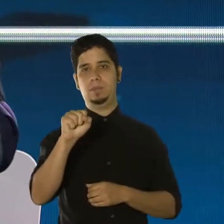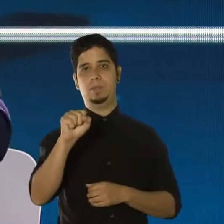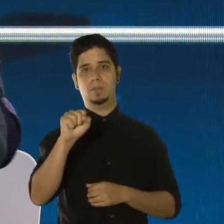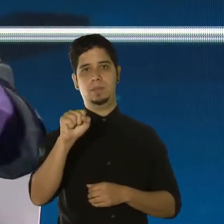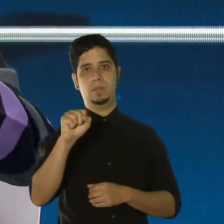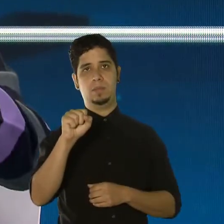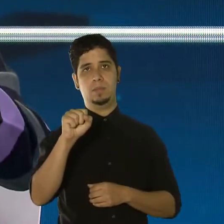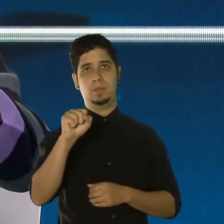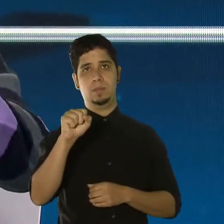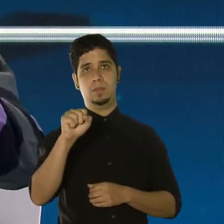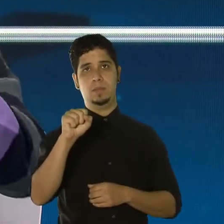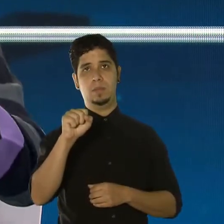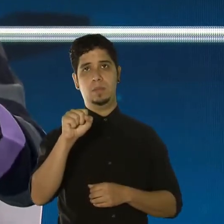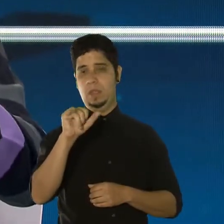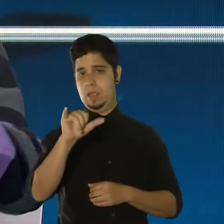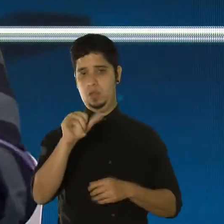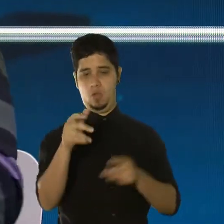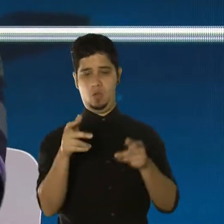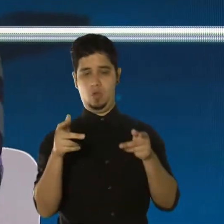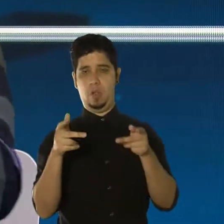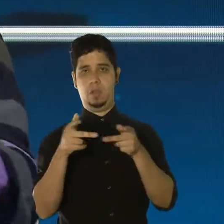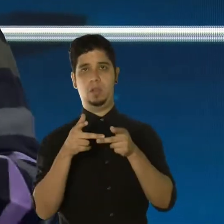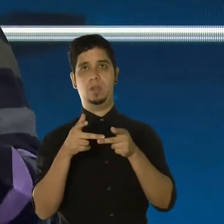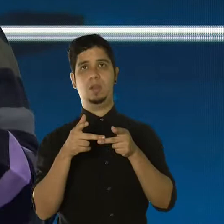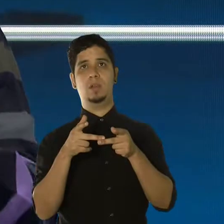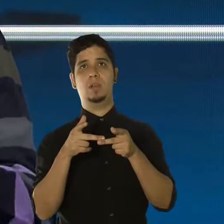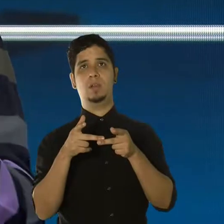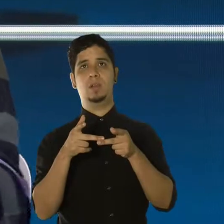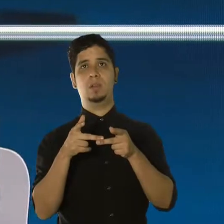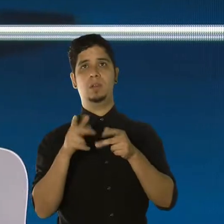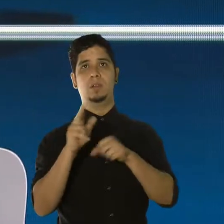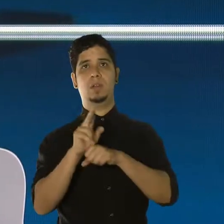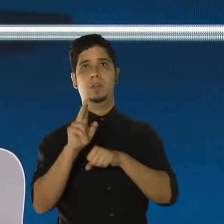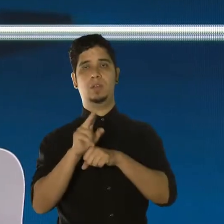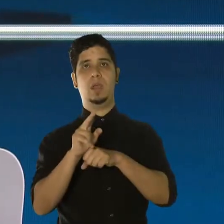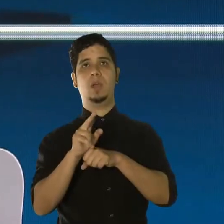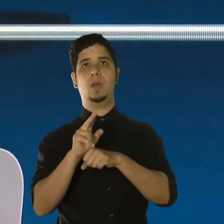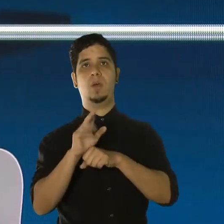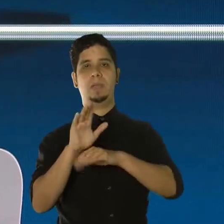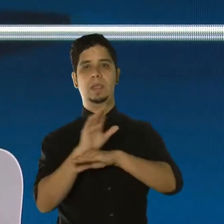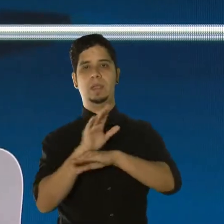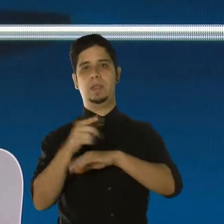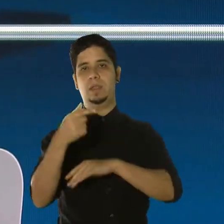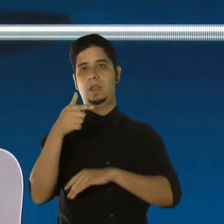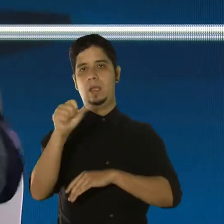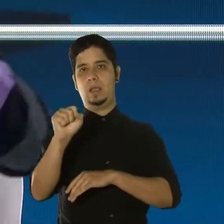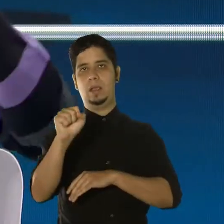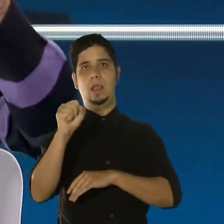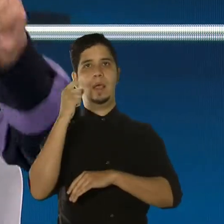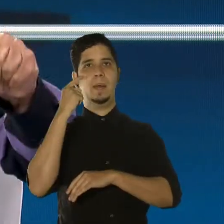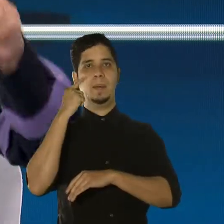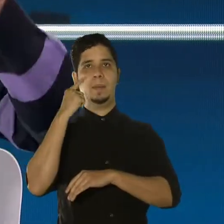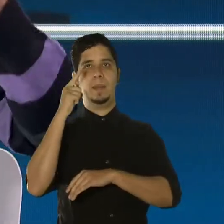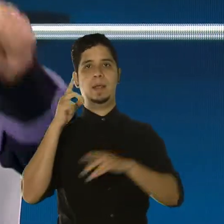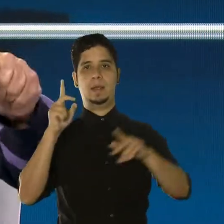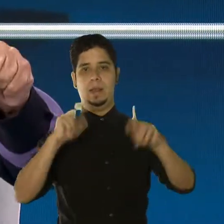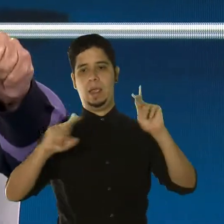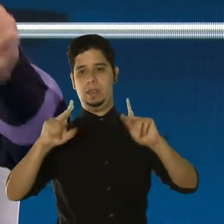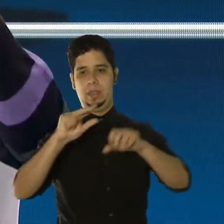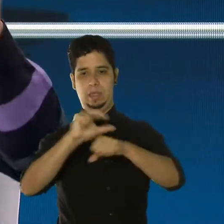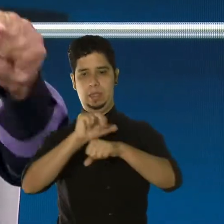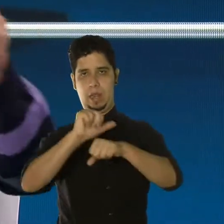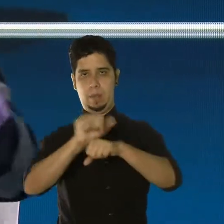que en esos lugares se consideren como empresa de gas para propósitos de que el personal que